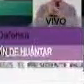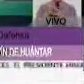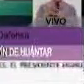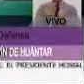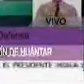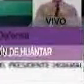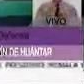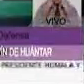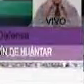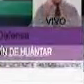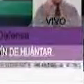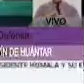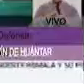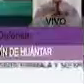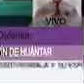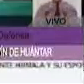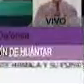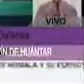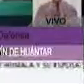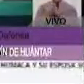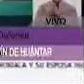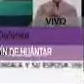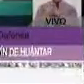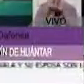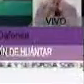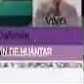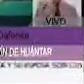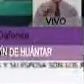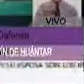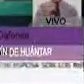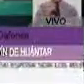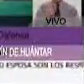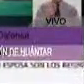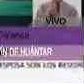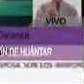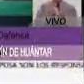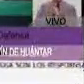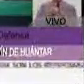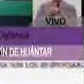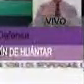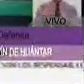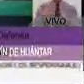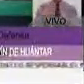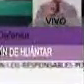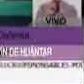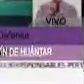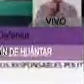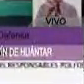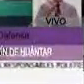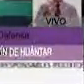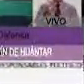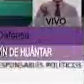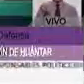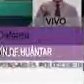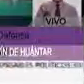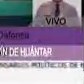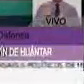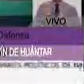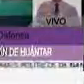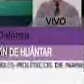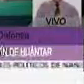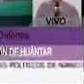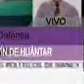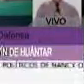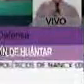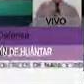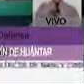tuvo un objetivo que es y será el de defender a los comandos de Chavín de Huántar. Lamento